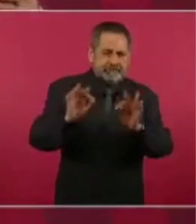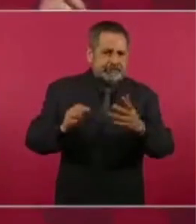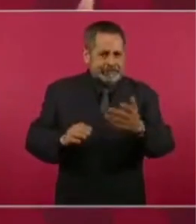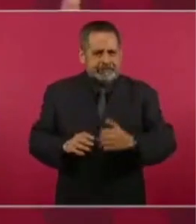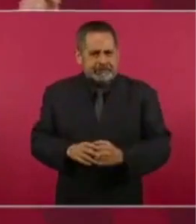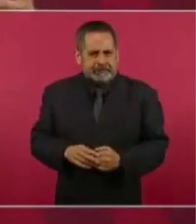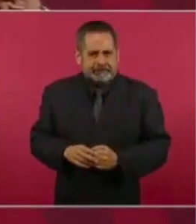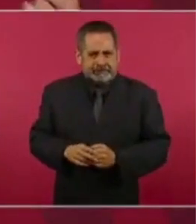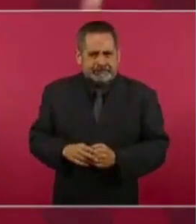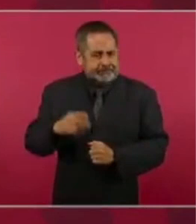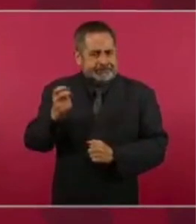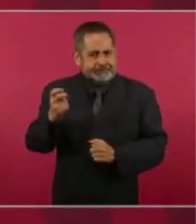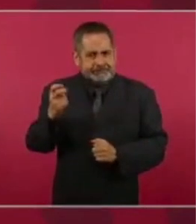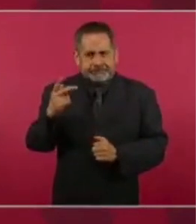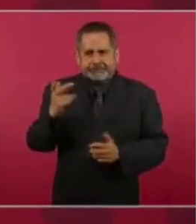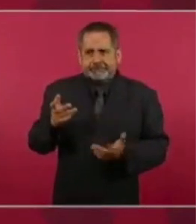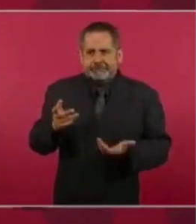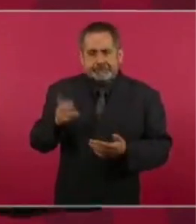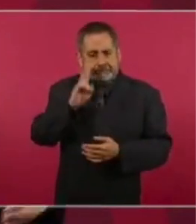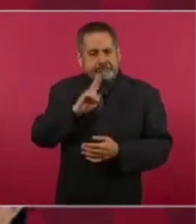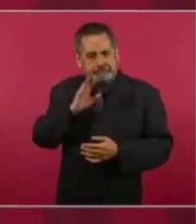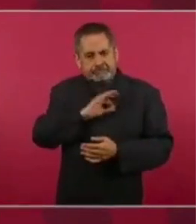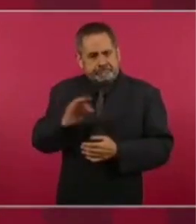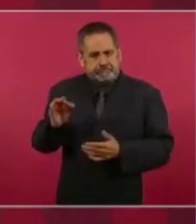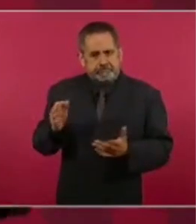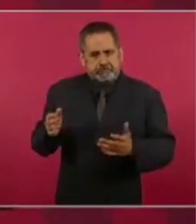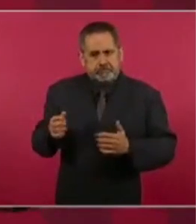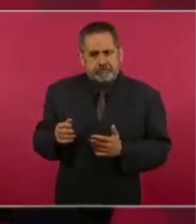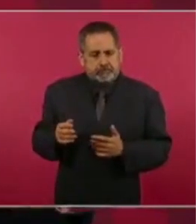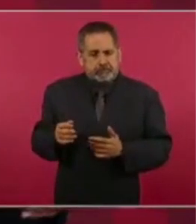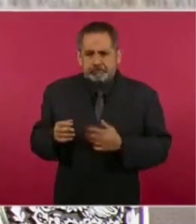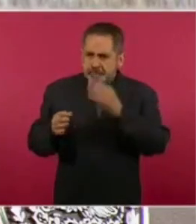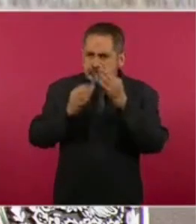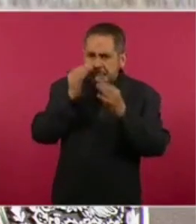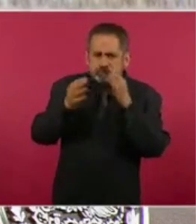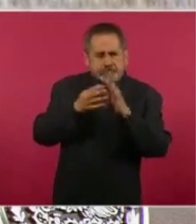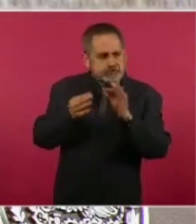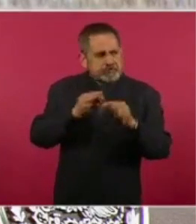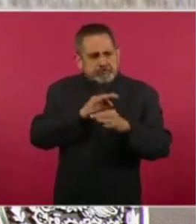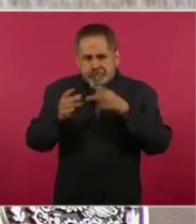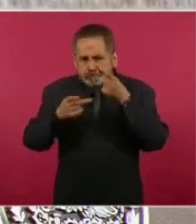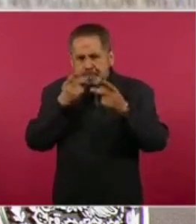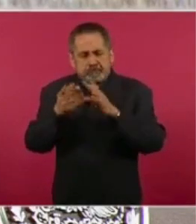Esto se podría promover